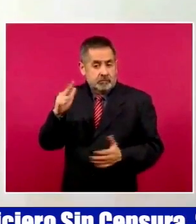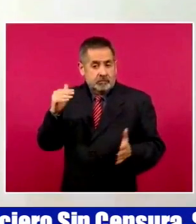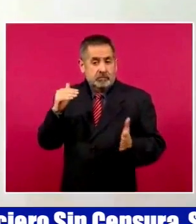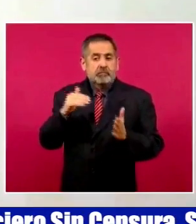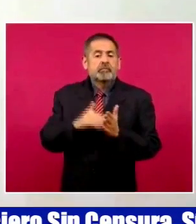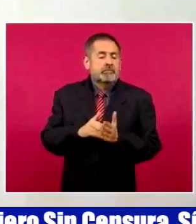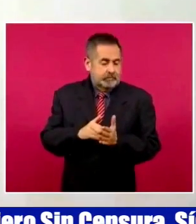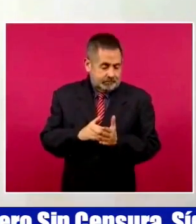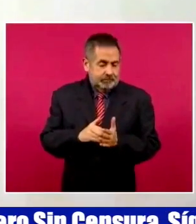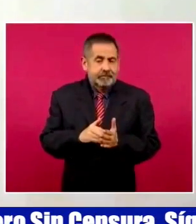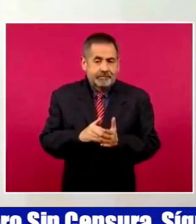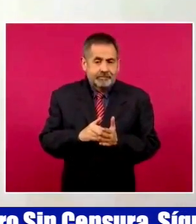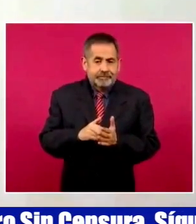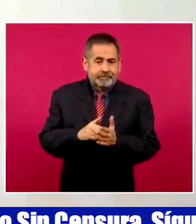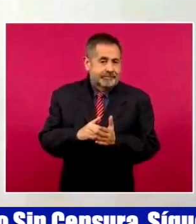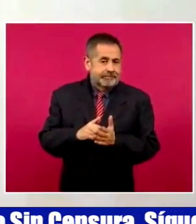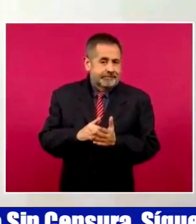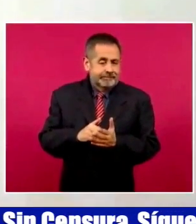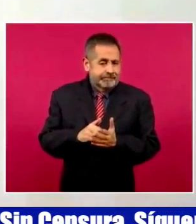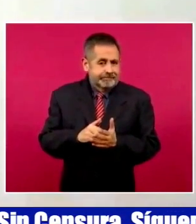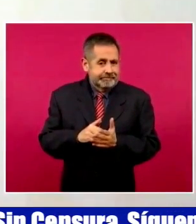450,000